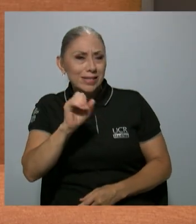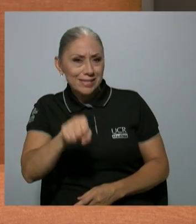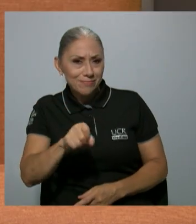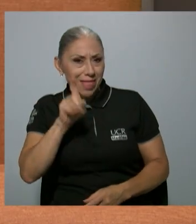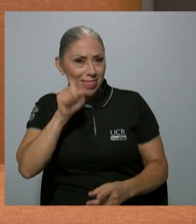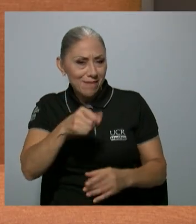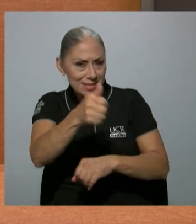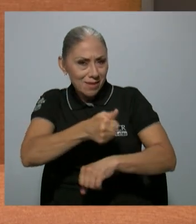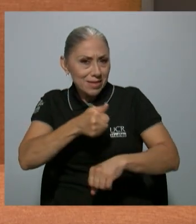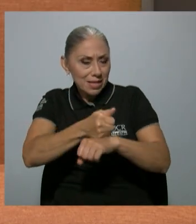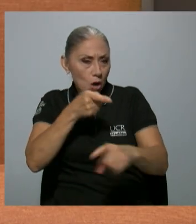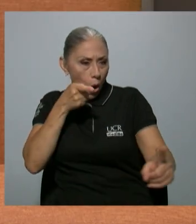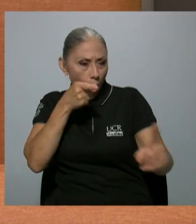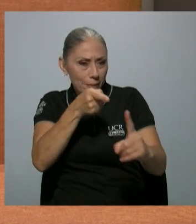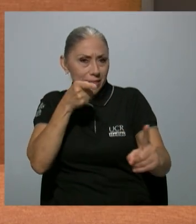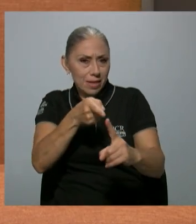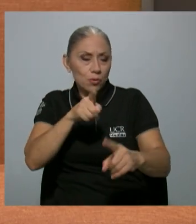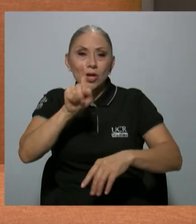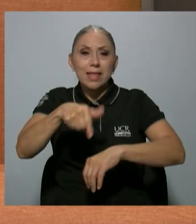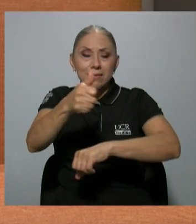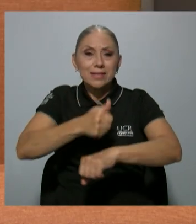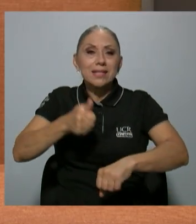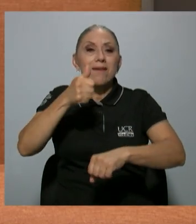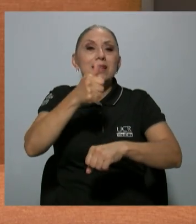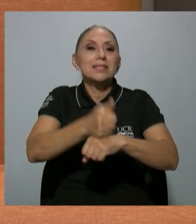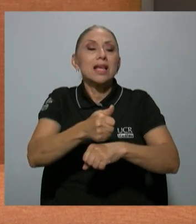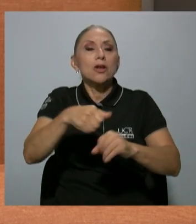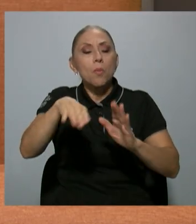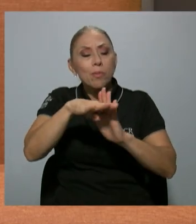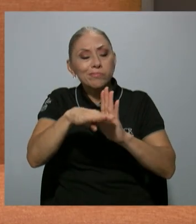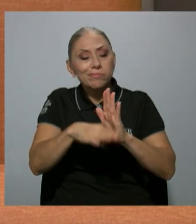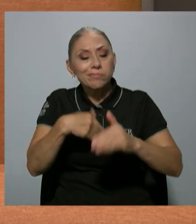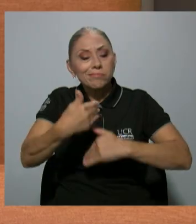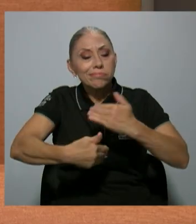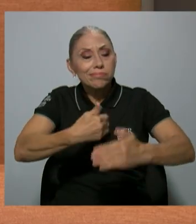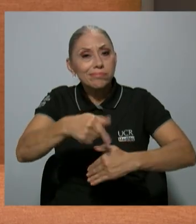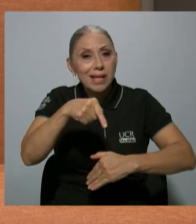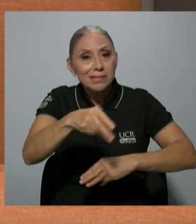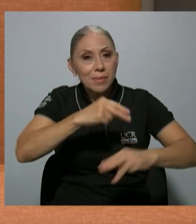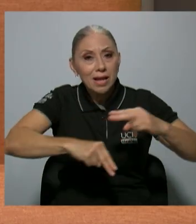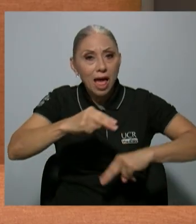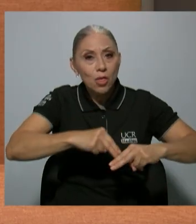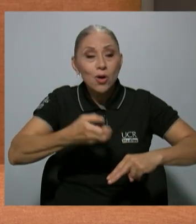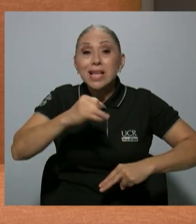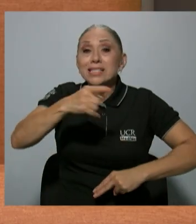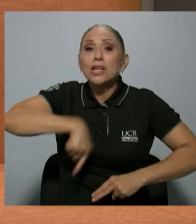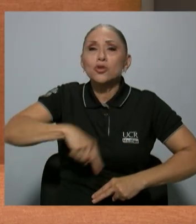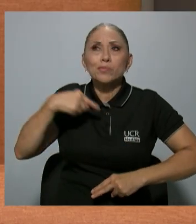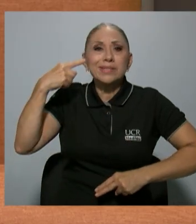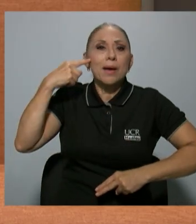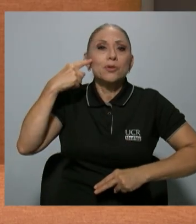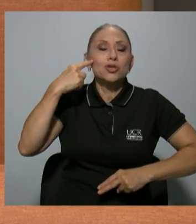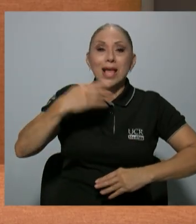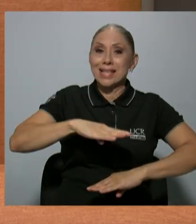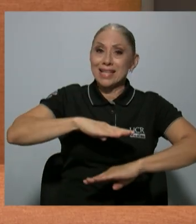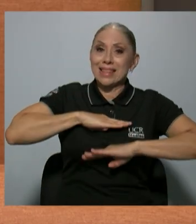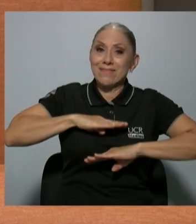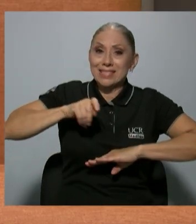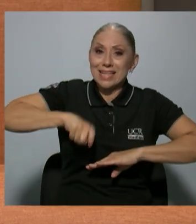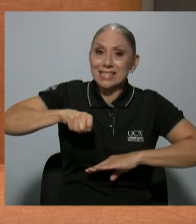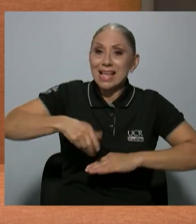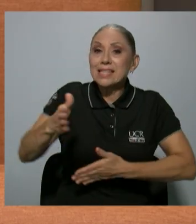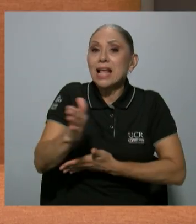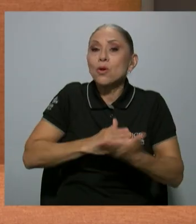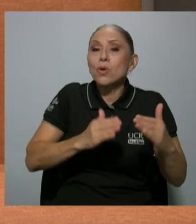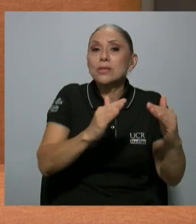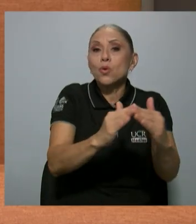las funciones que va a tener pues, este tipo de mercado. Si estamos hablando de que vamos a satisfacer las necesidades de ciertas comunidades, como pasa en algunas ocasiones, que